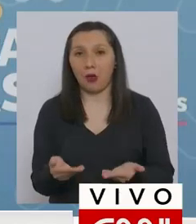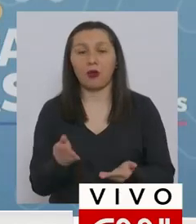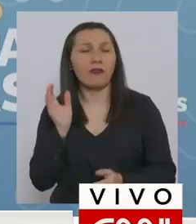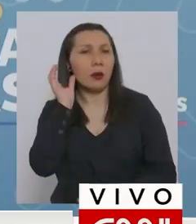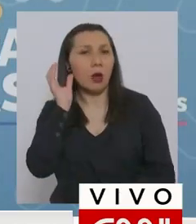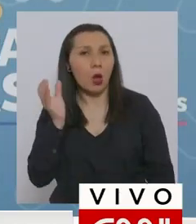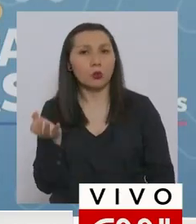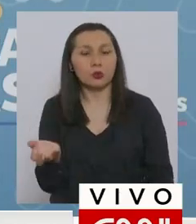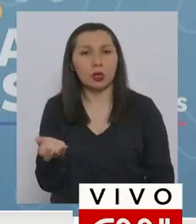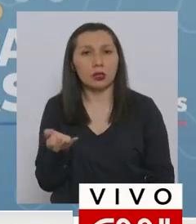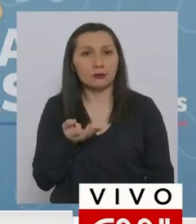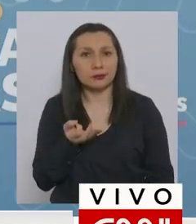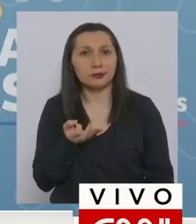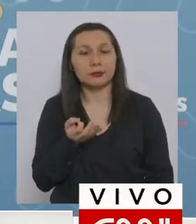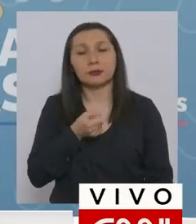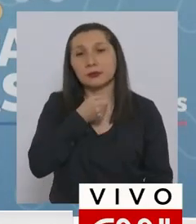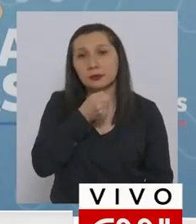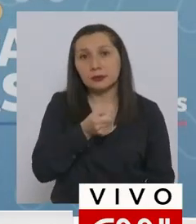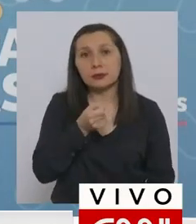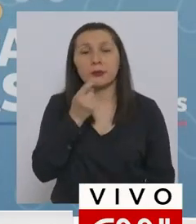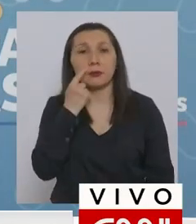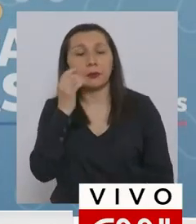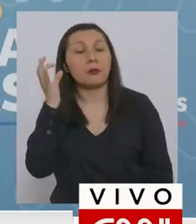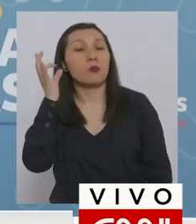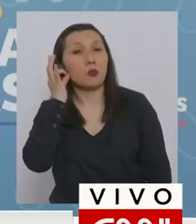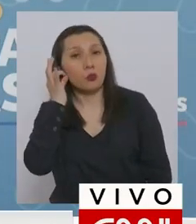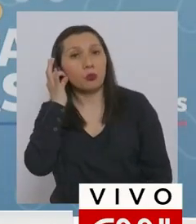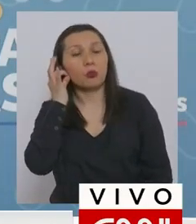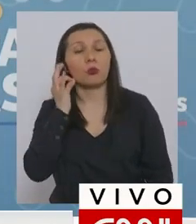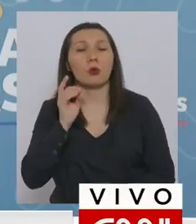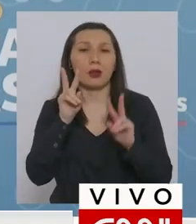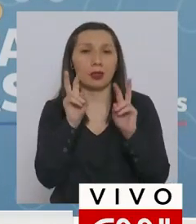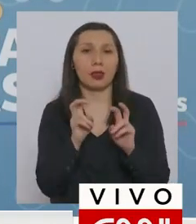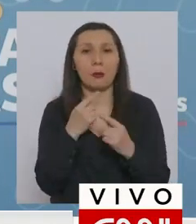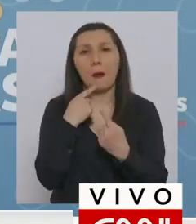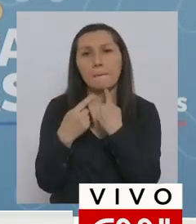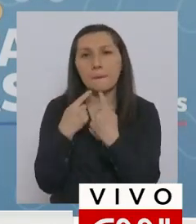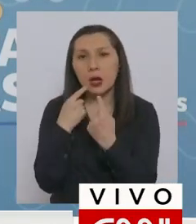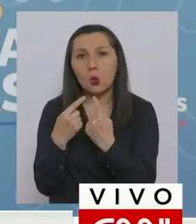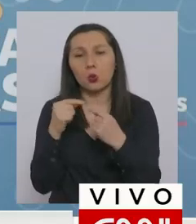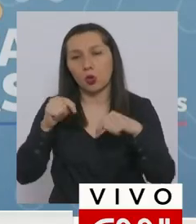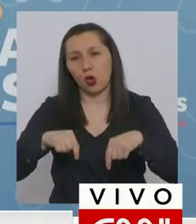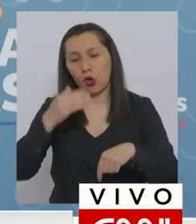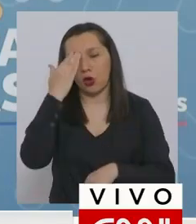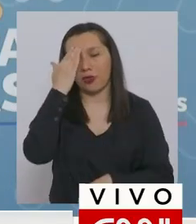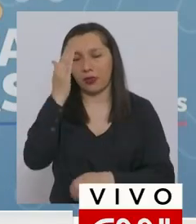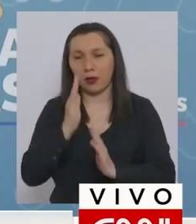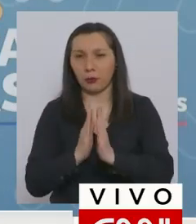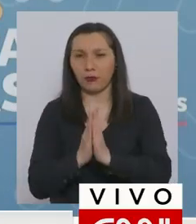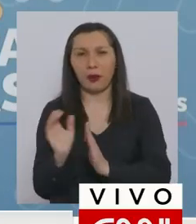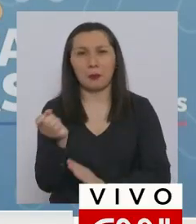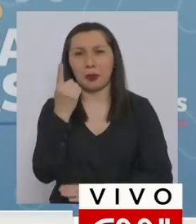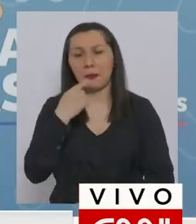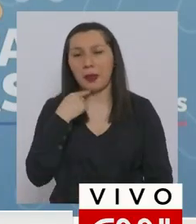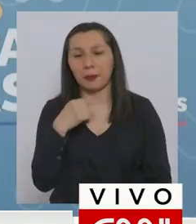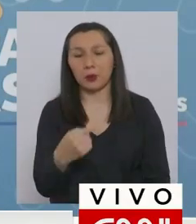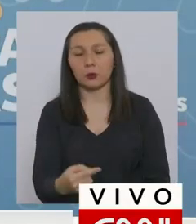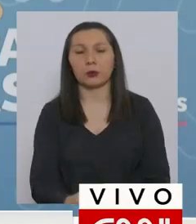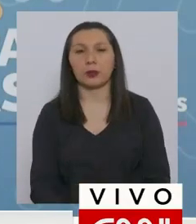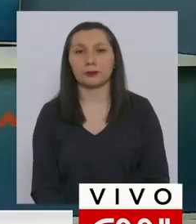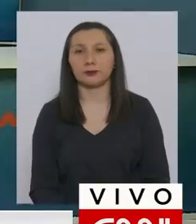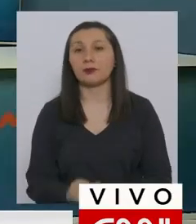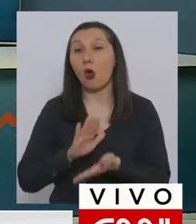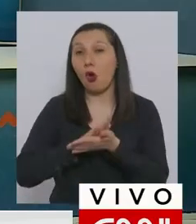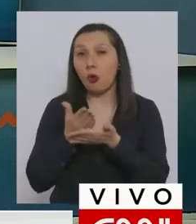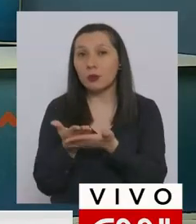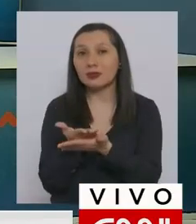Ñuble, la comuna de Quillón; en Biobío, la comuna de Lota; en la región de Los Ríos, la comuna de